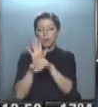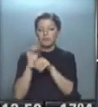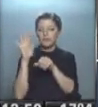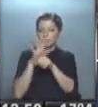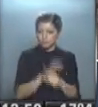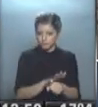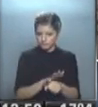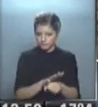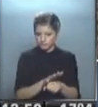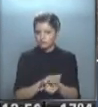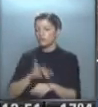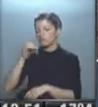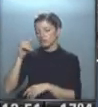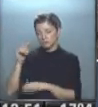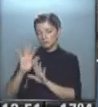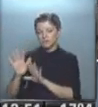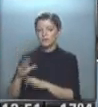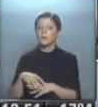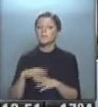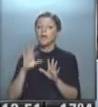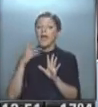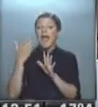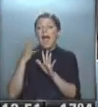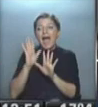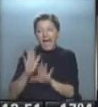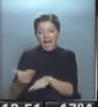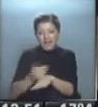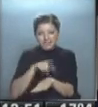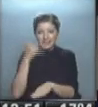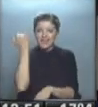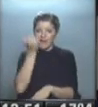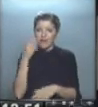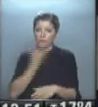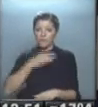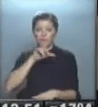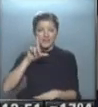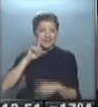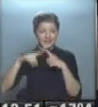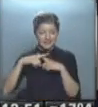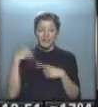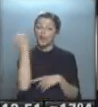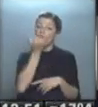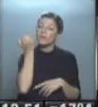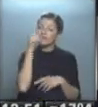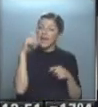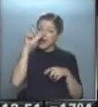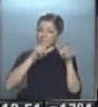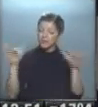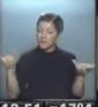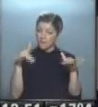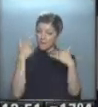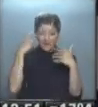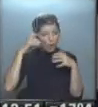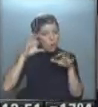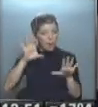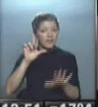que fuera. Va más allá de la vestimenta, claro. Antes que le des paso a Félix, le quiero recordar a los televidentes o plantearle o decirles: el